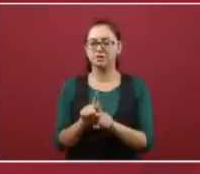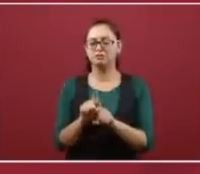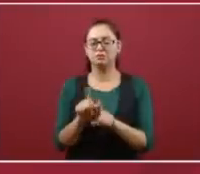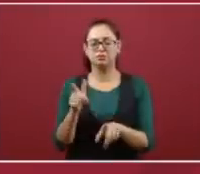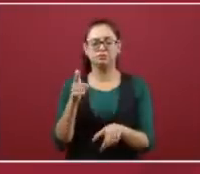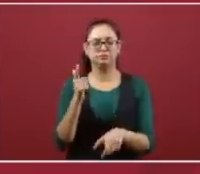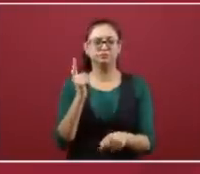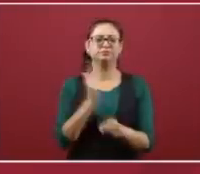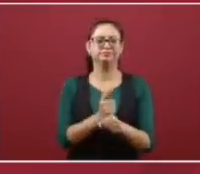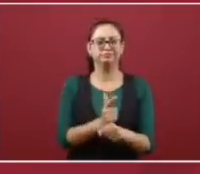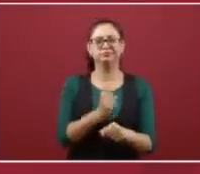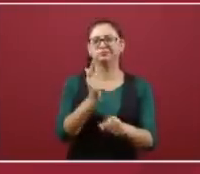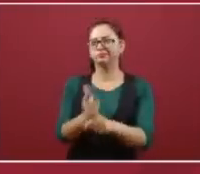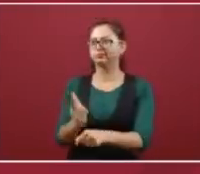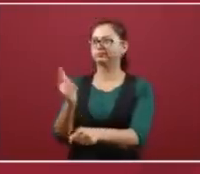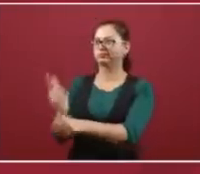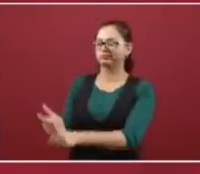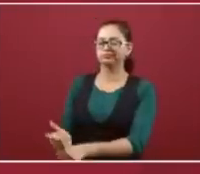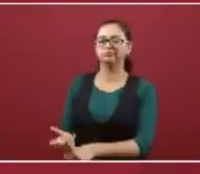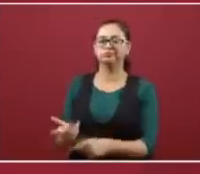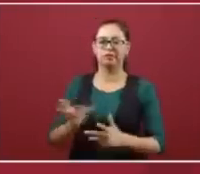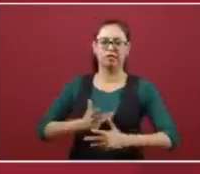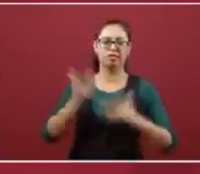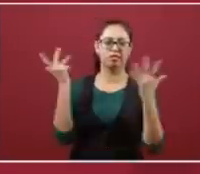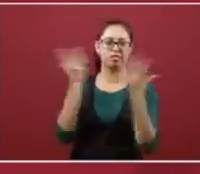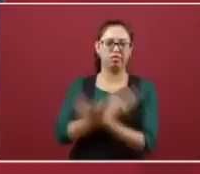estas estas actividades